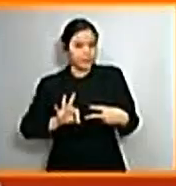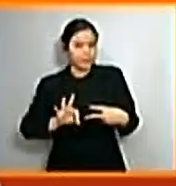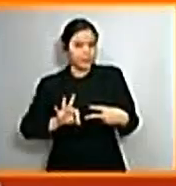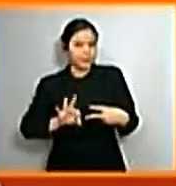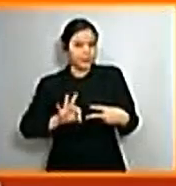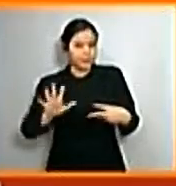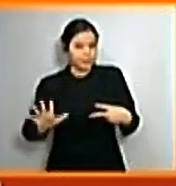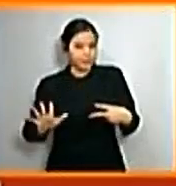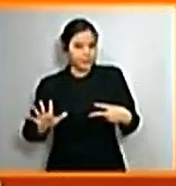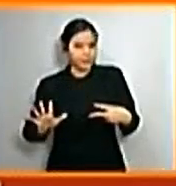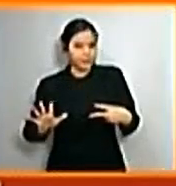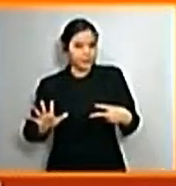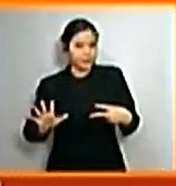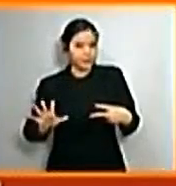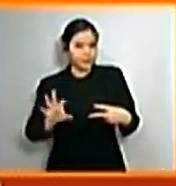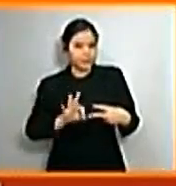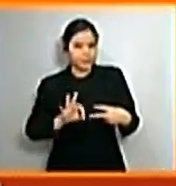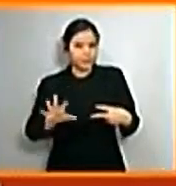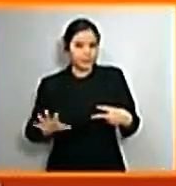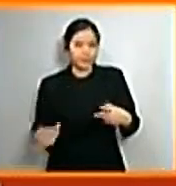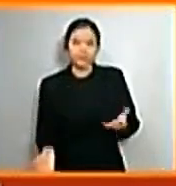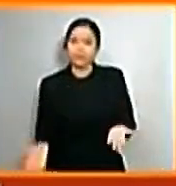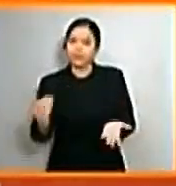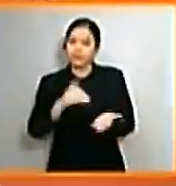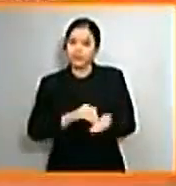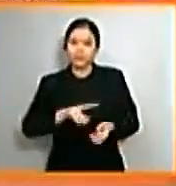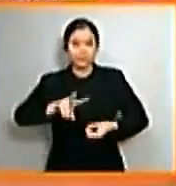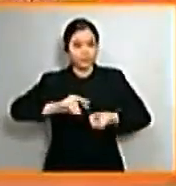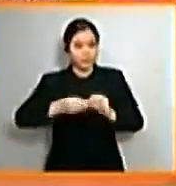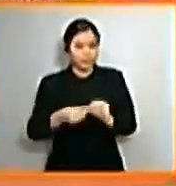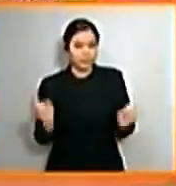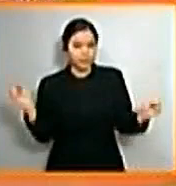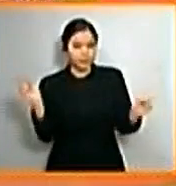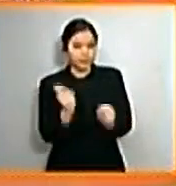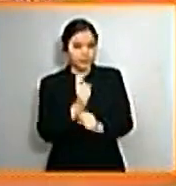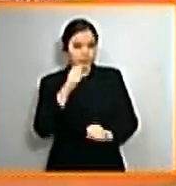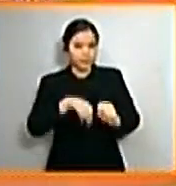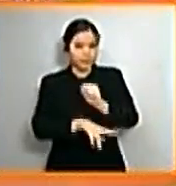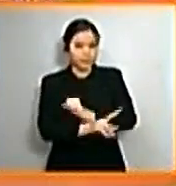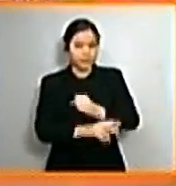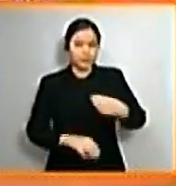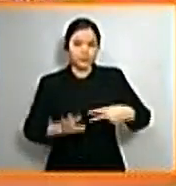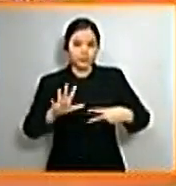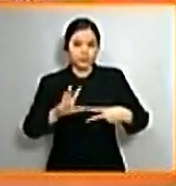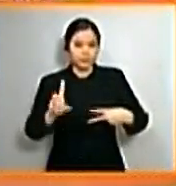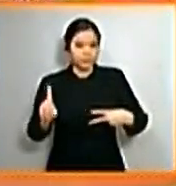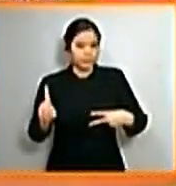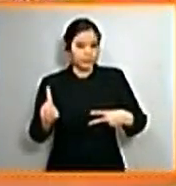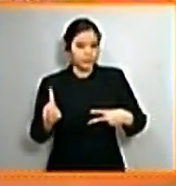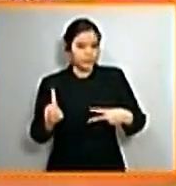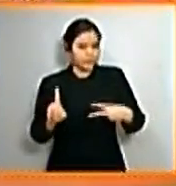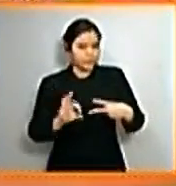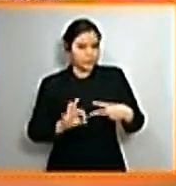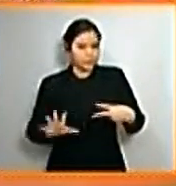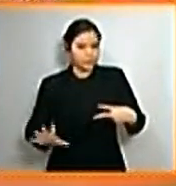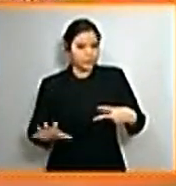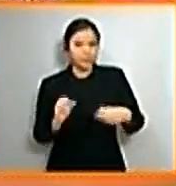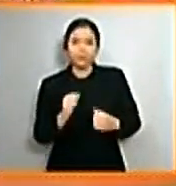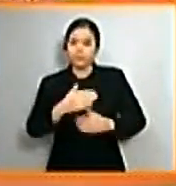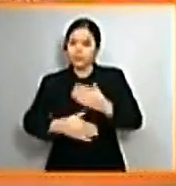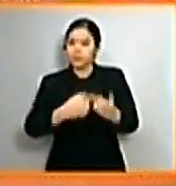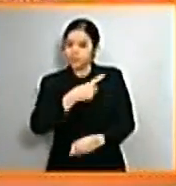de nuestro sorteo conociendo los tres números ganadores de Pega 3. Juega, juega, que el que juega le pega. Atentos porque conocemos el primer